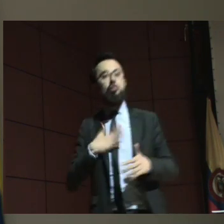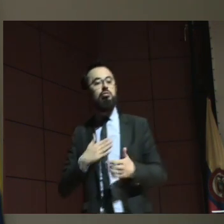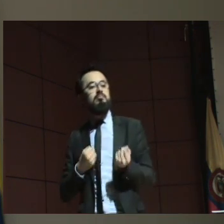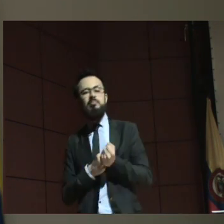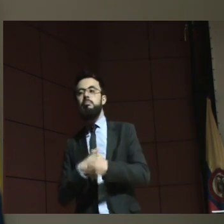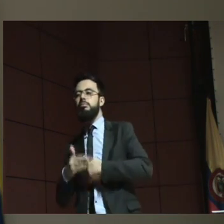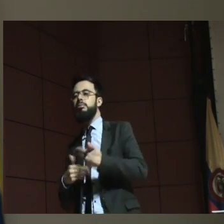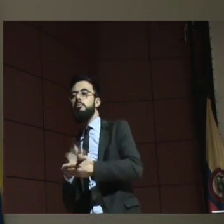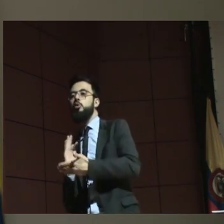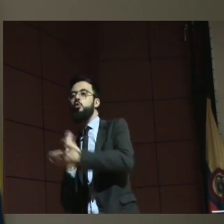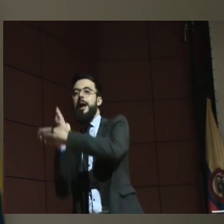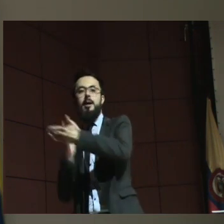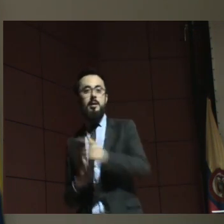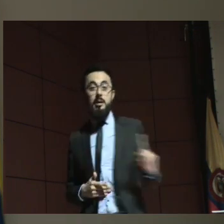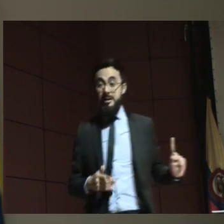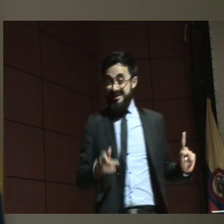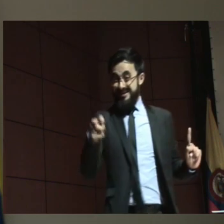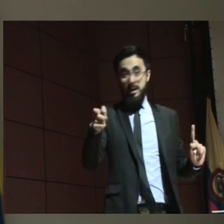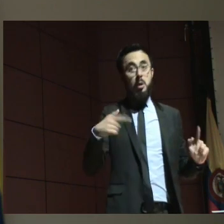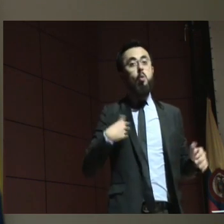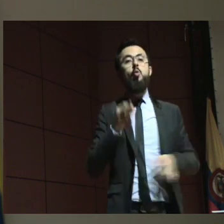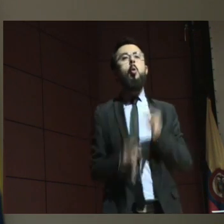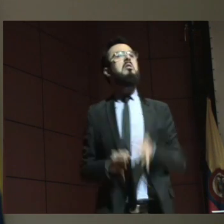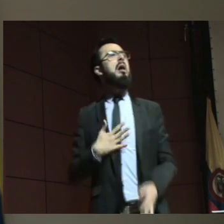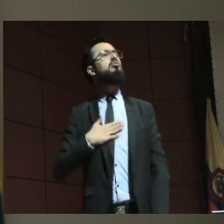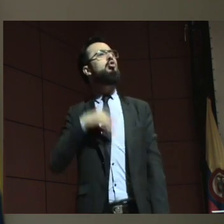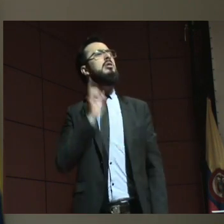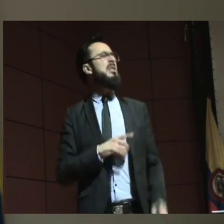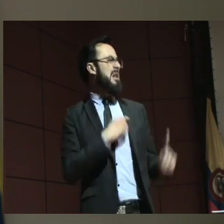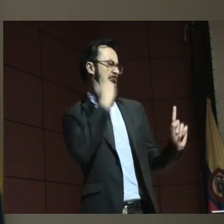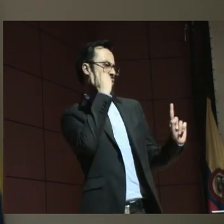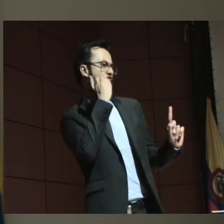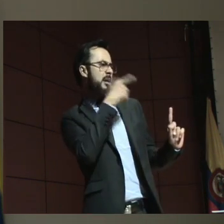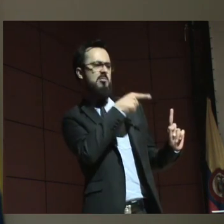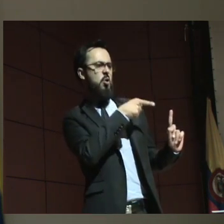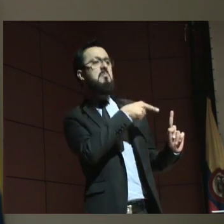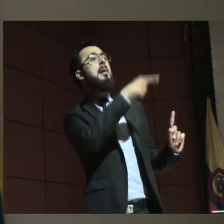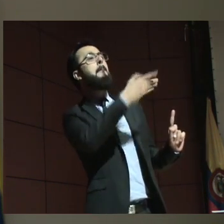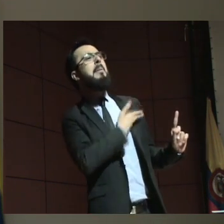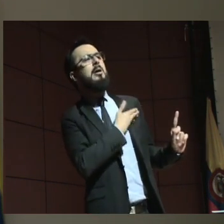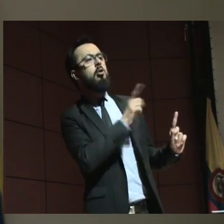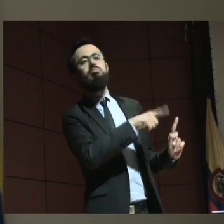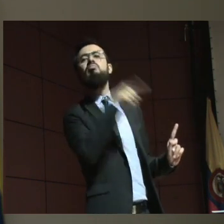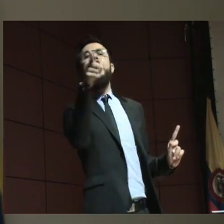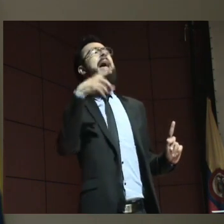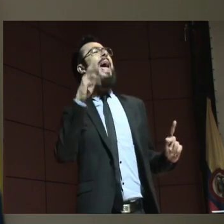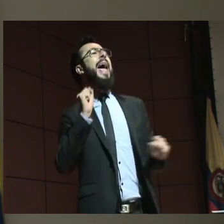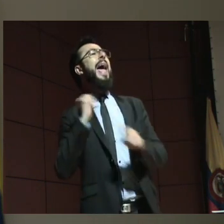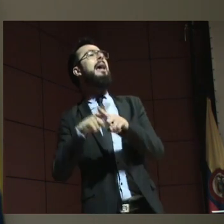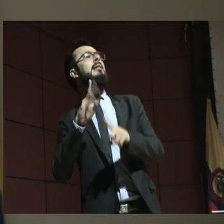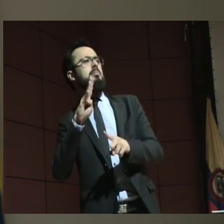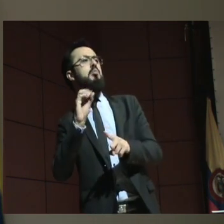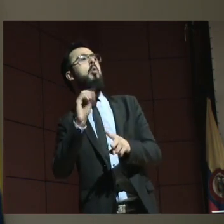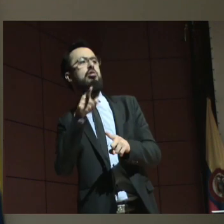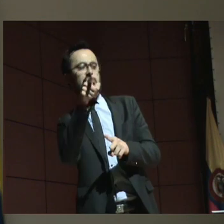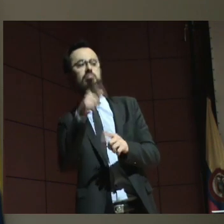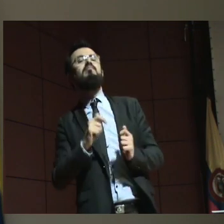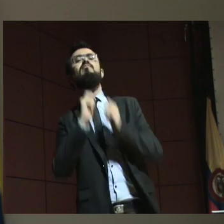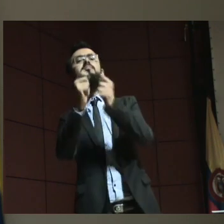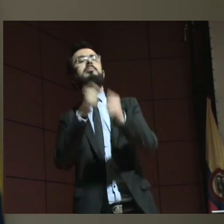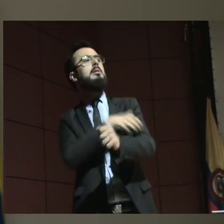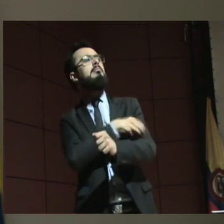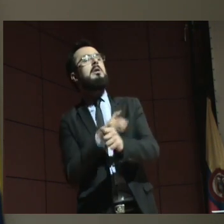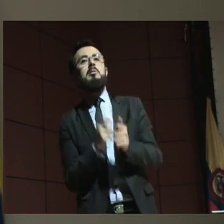juez decidió por su cuenta. A pesar de que en el expediente había evidencia clara de que esa relación había sido una relación